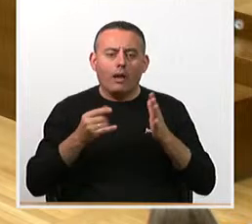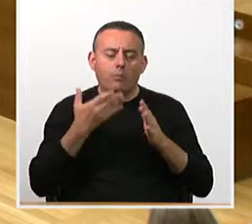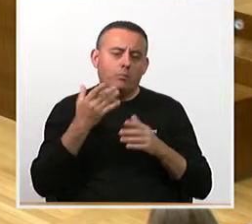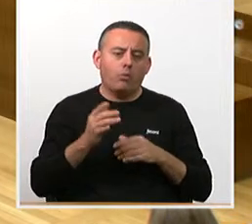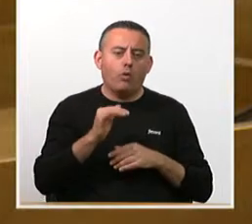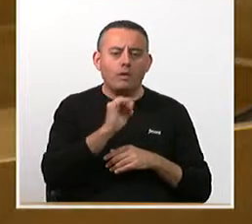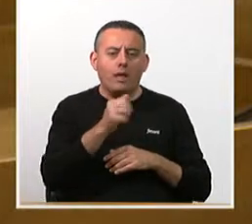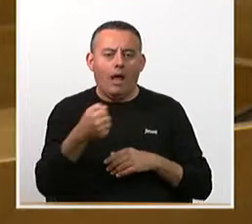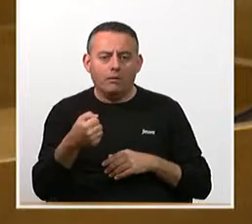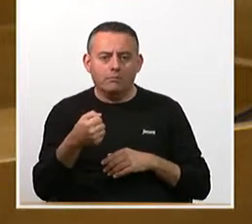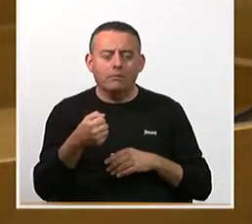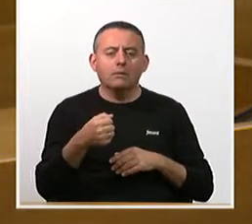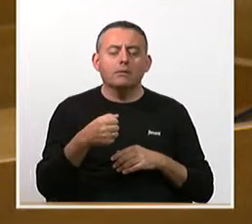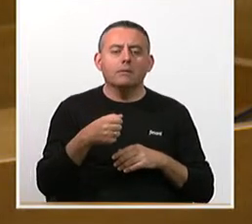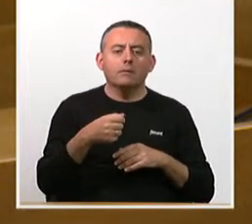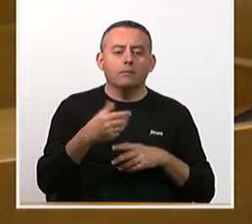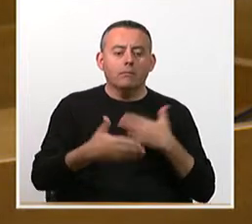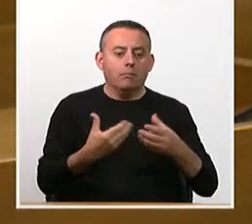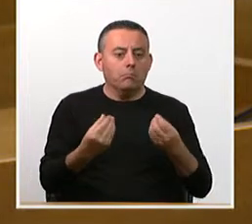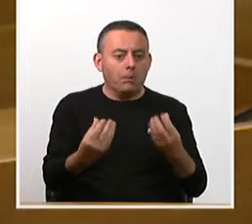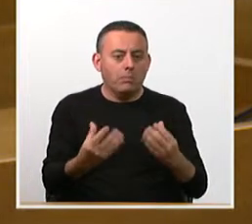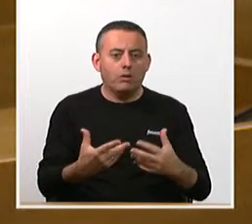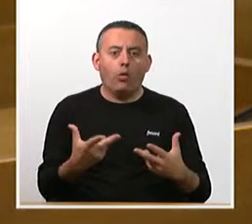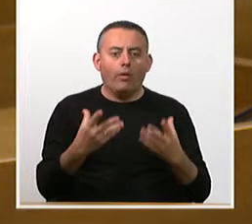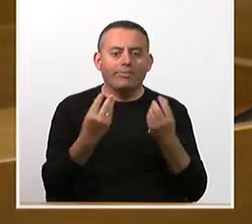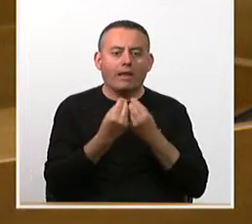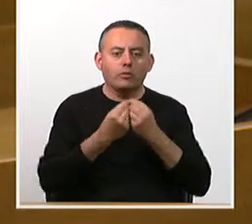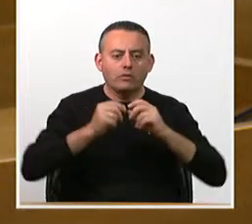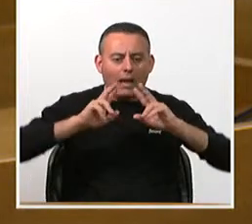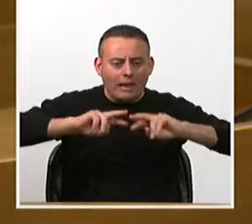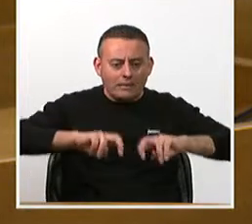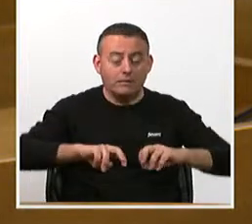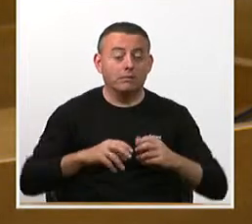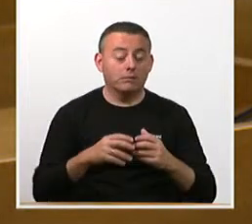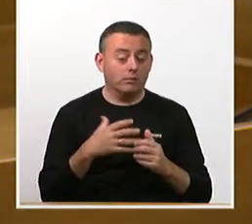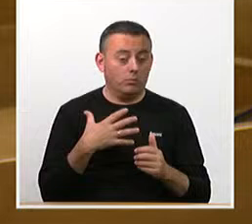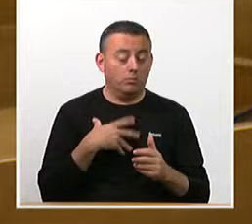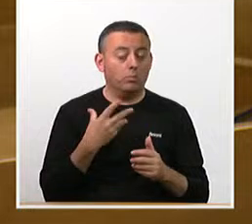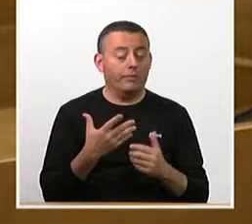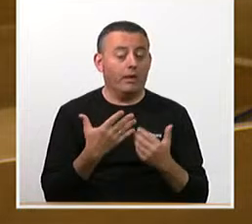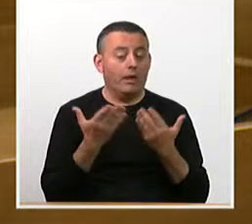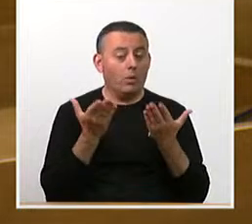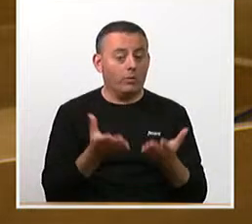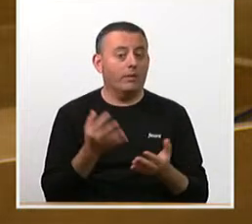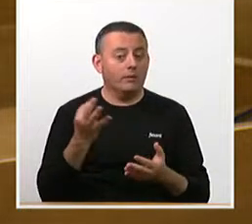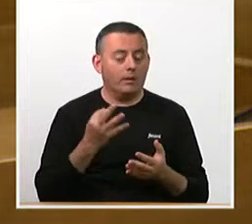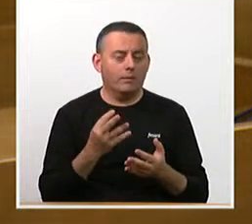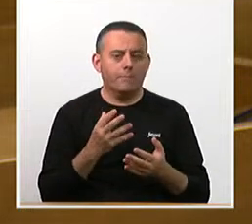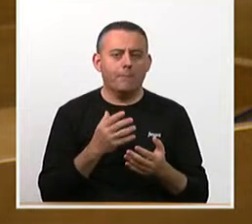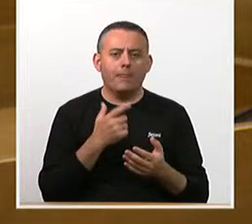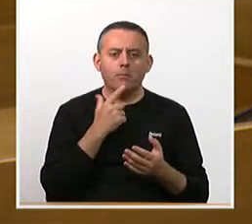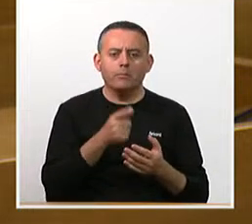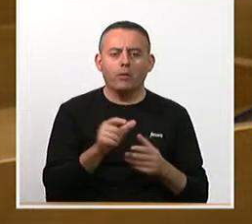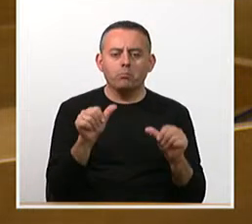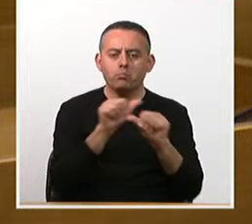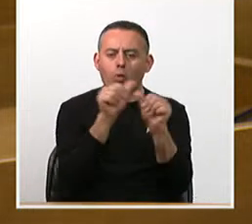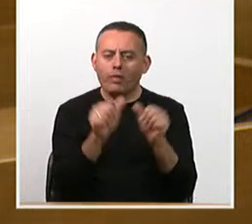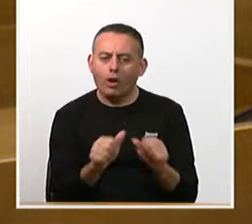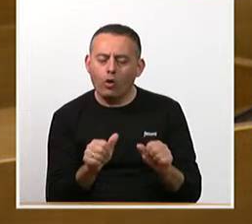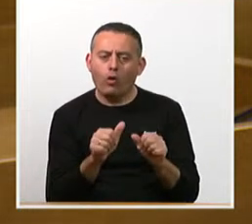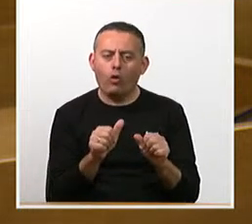artificial y el análisis de datos pueden ayudar a identificar patrones y tendencias en la resolución de